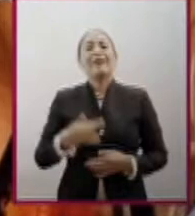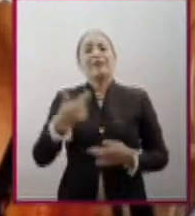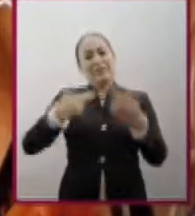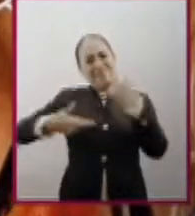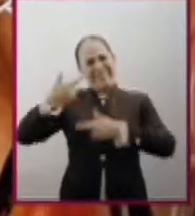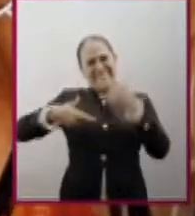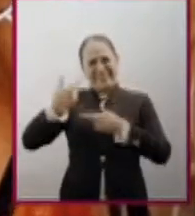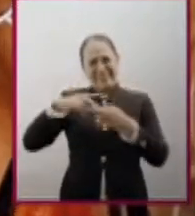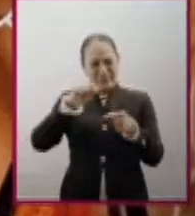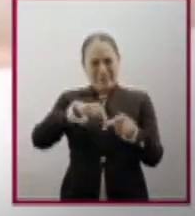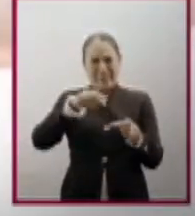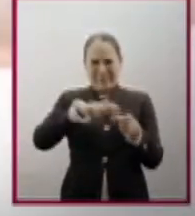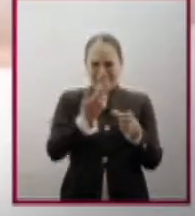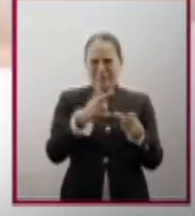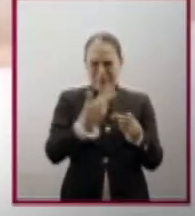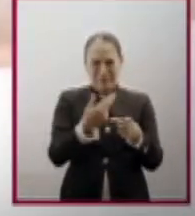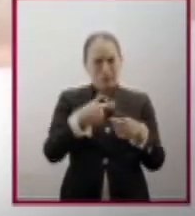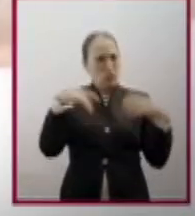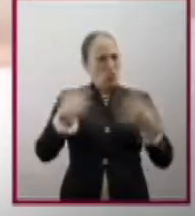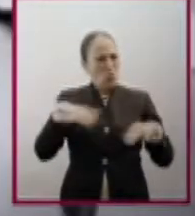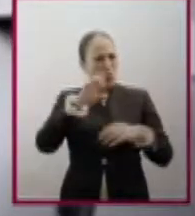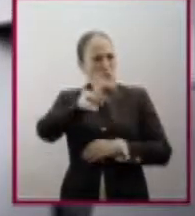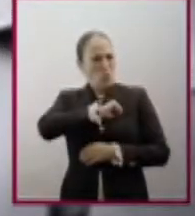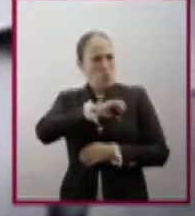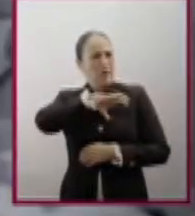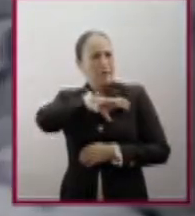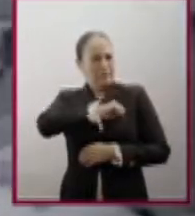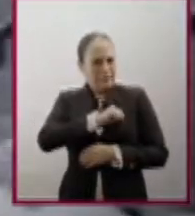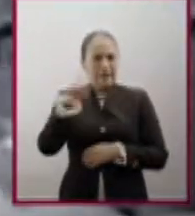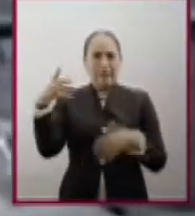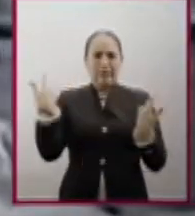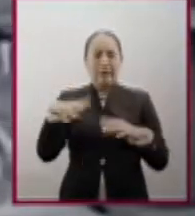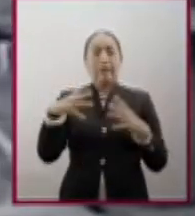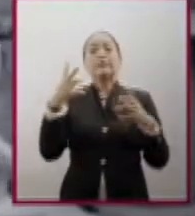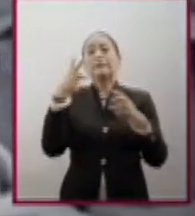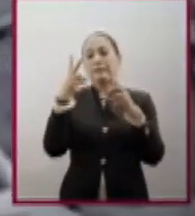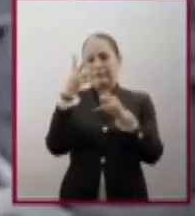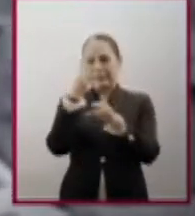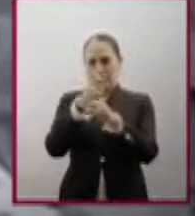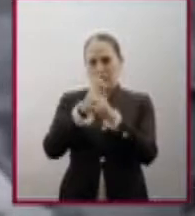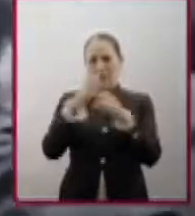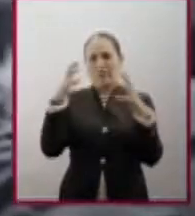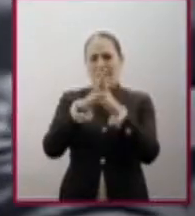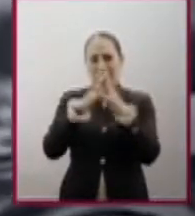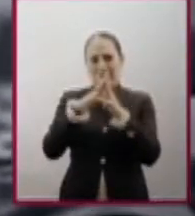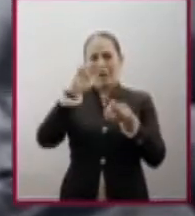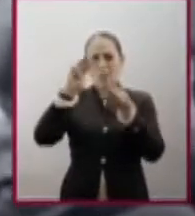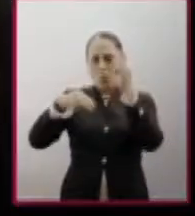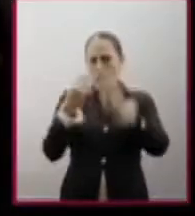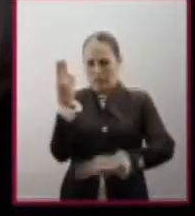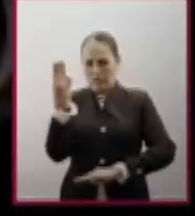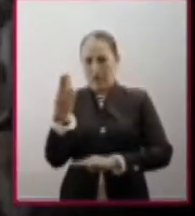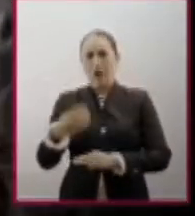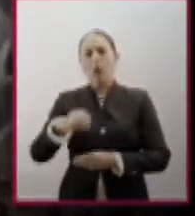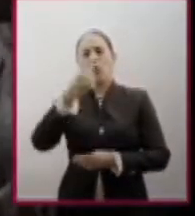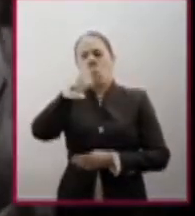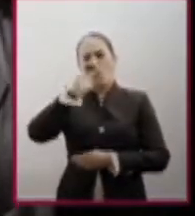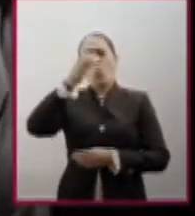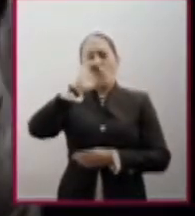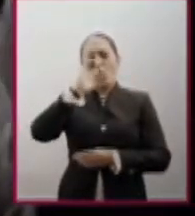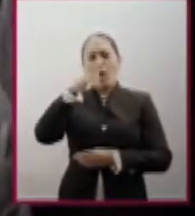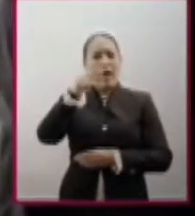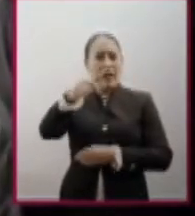Regresando a la historia de la bebida de cola súper famosa, durante la Segunda Guerra Mundial, el consumo de esta soda se extendió entre los